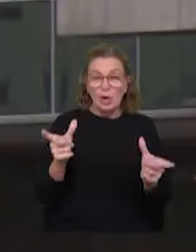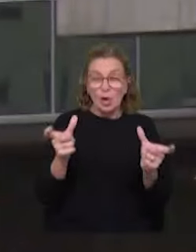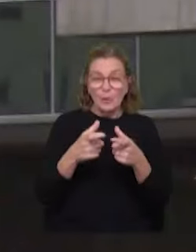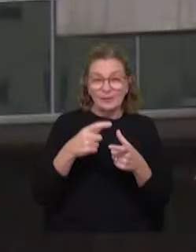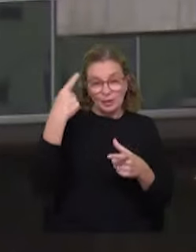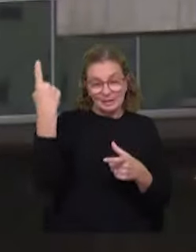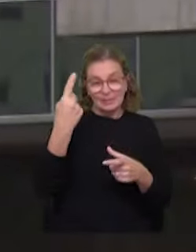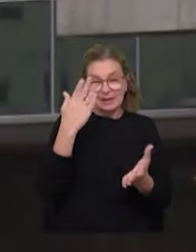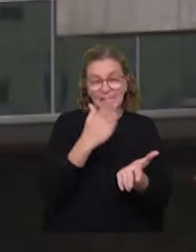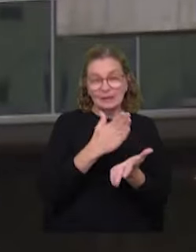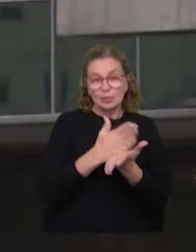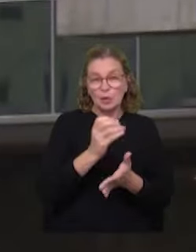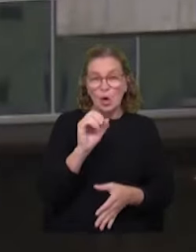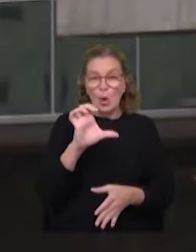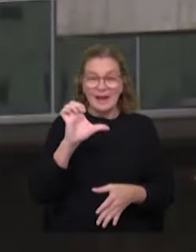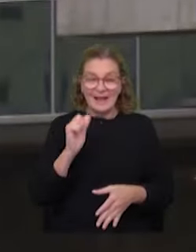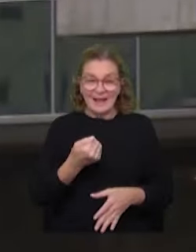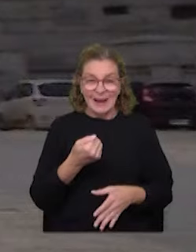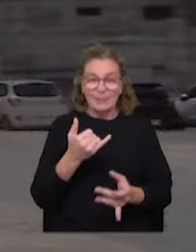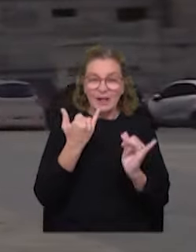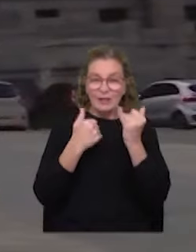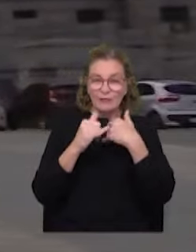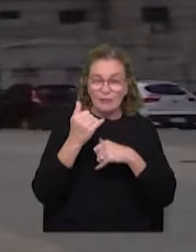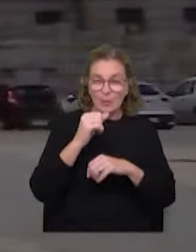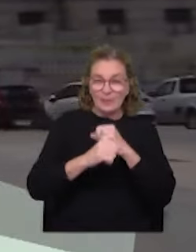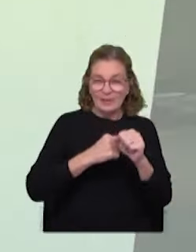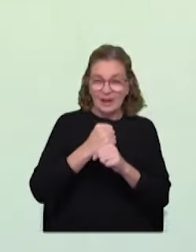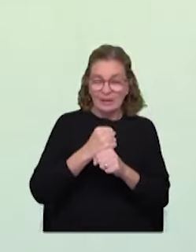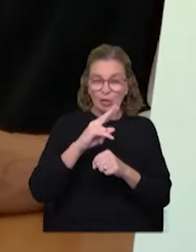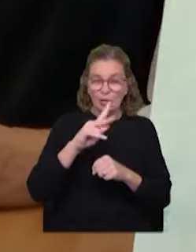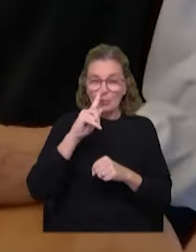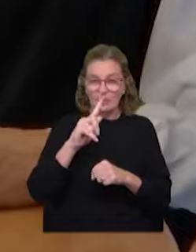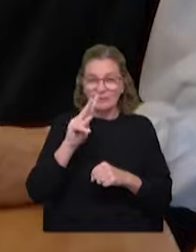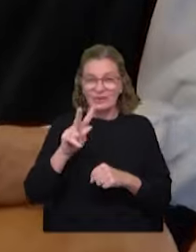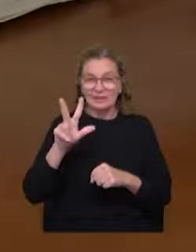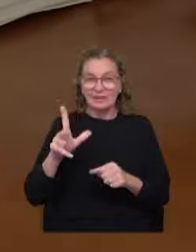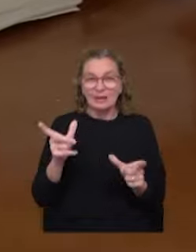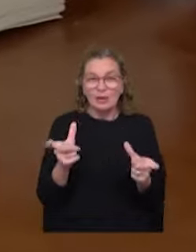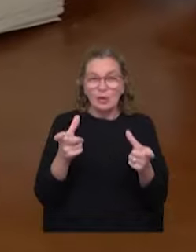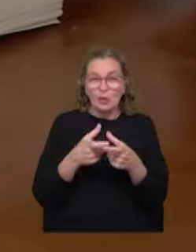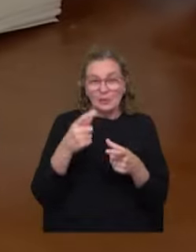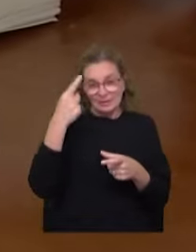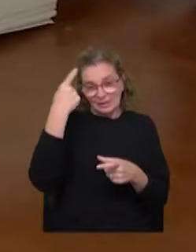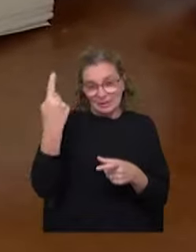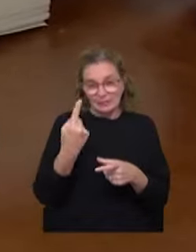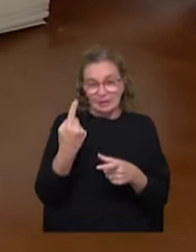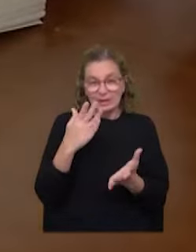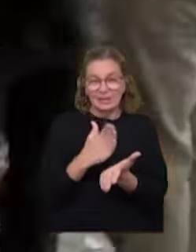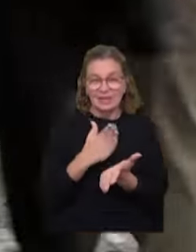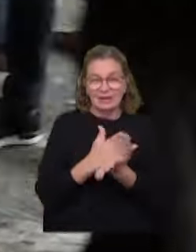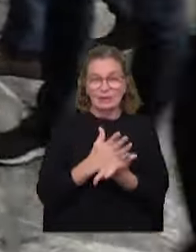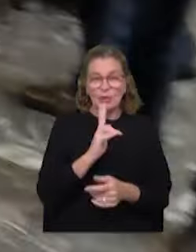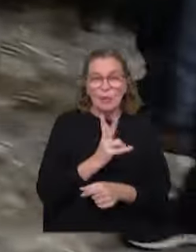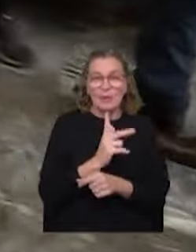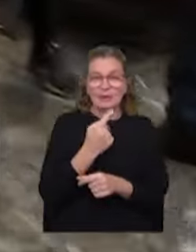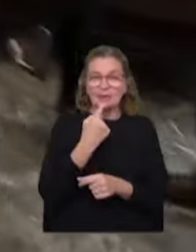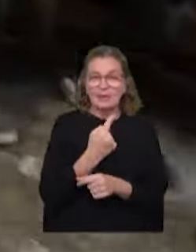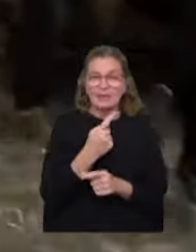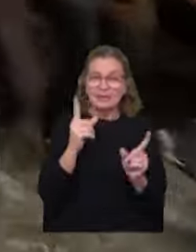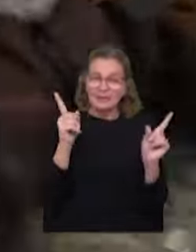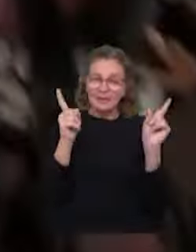Derechos Humanos de la oea para elaborar el informe anual 2023 la Comisión Interamericana de Derechos Humanos advierte